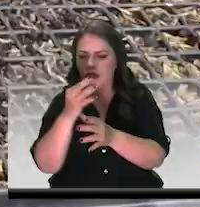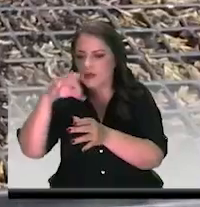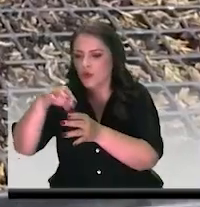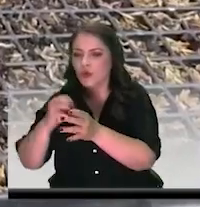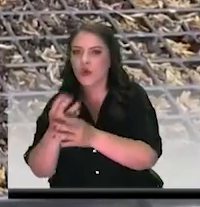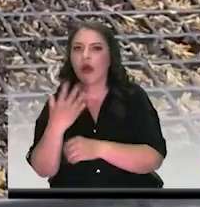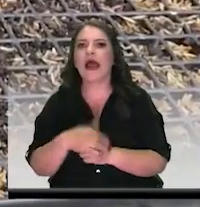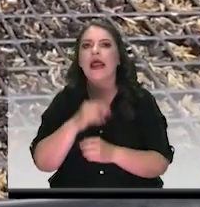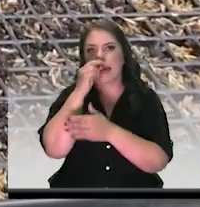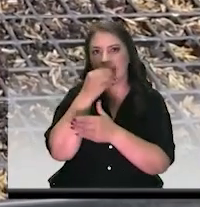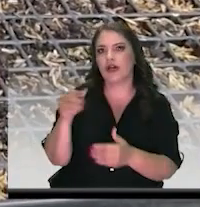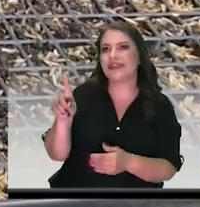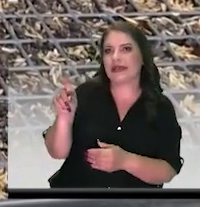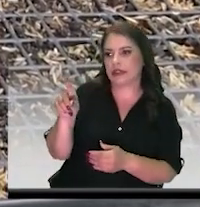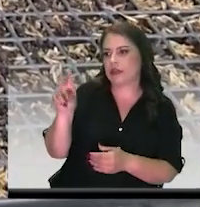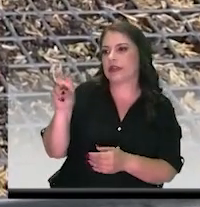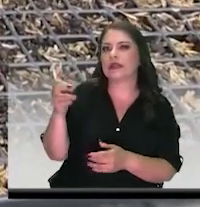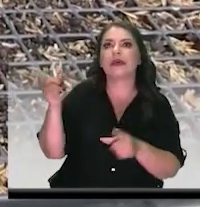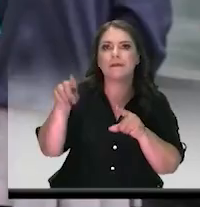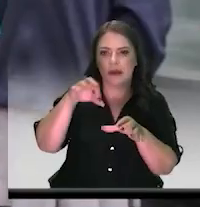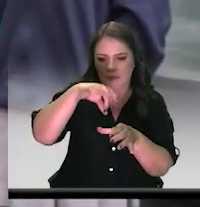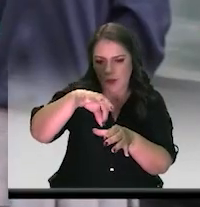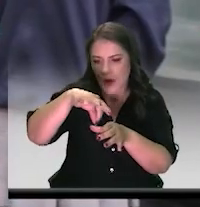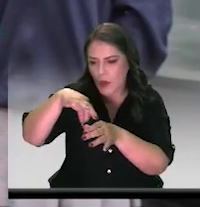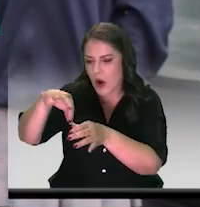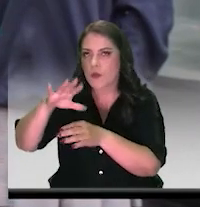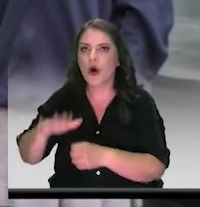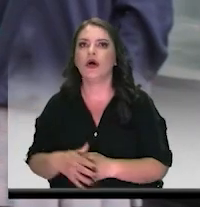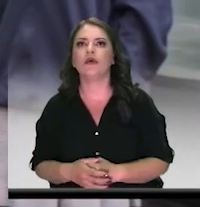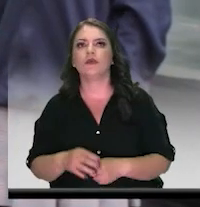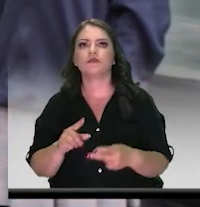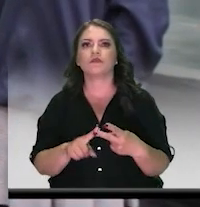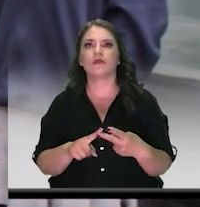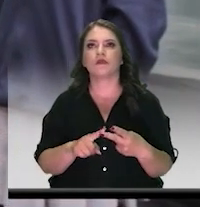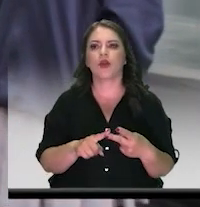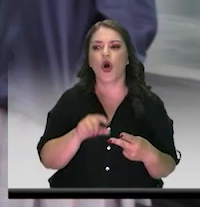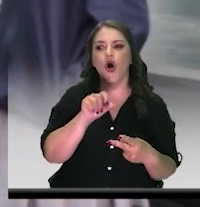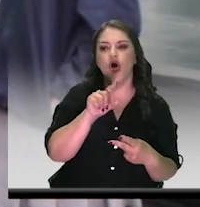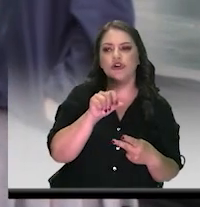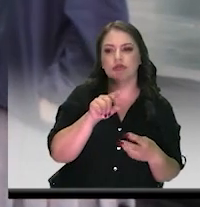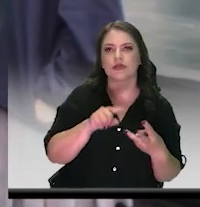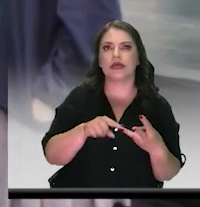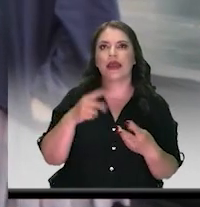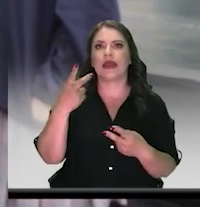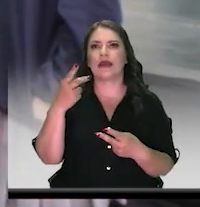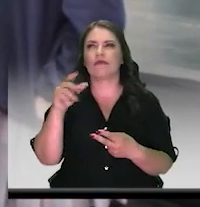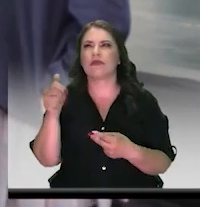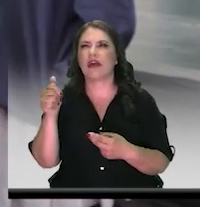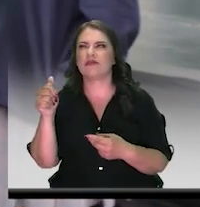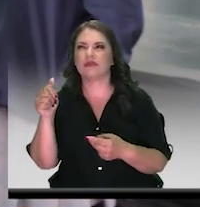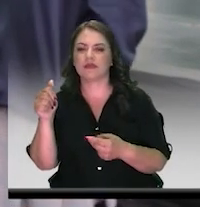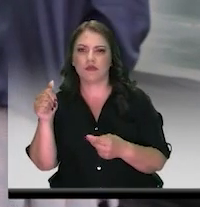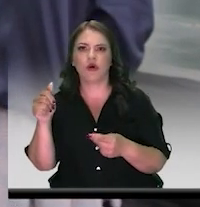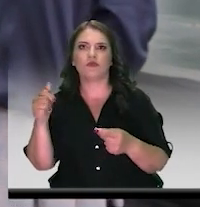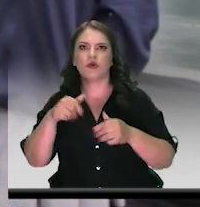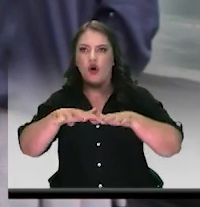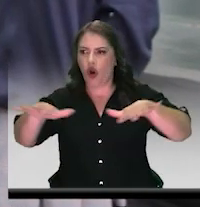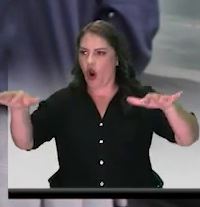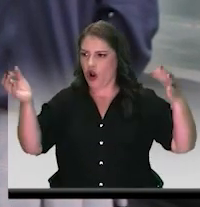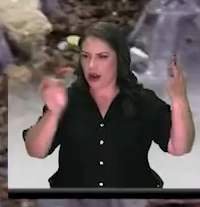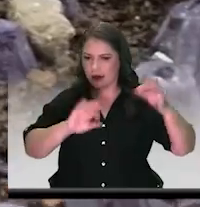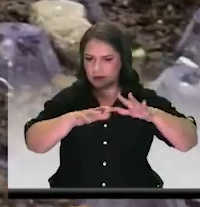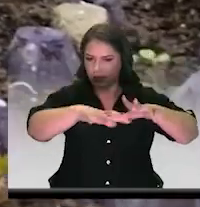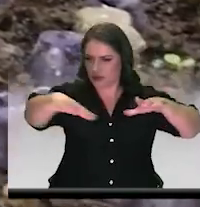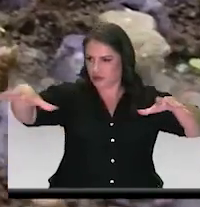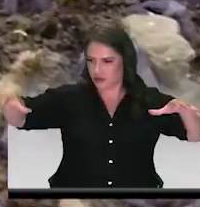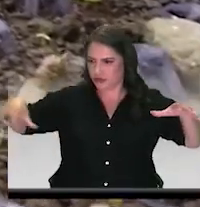séptimo también sembraron junto a los de primaria. Los de once y décimo hicimos la estructura de riego, donde están las